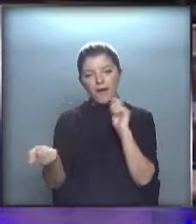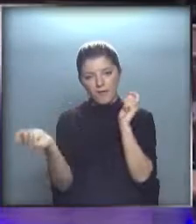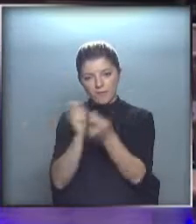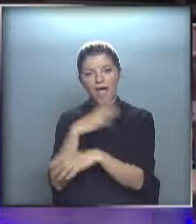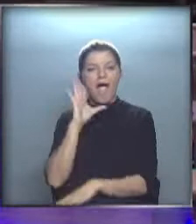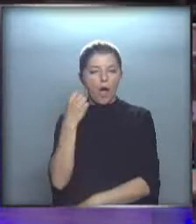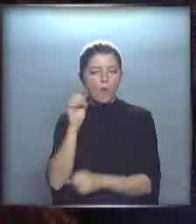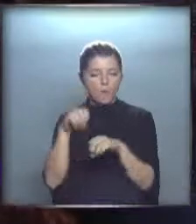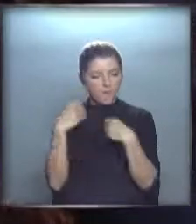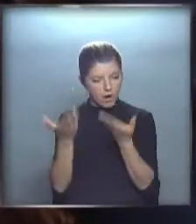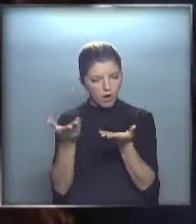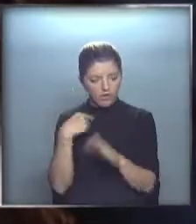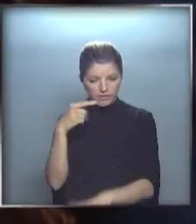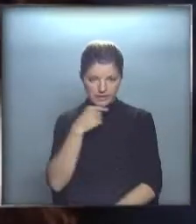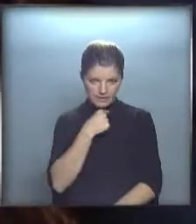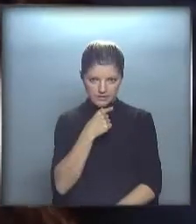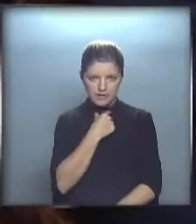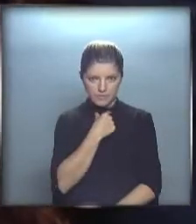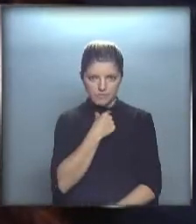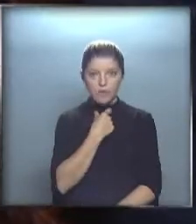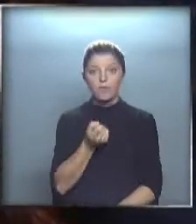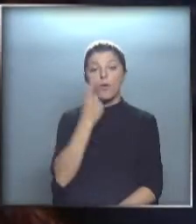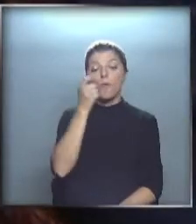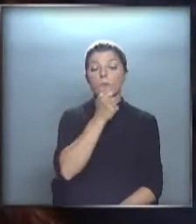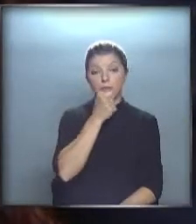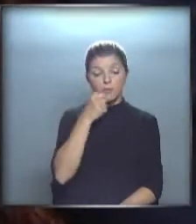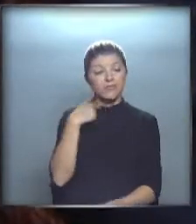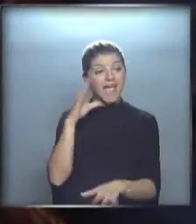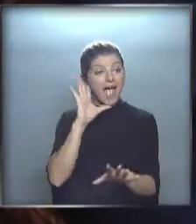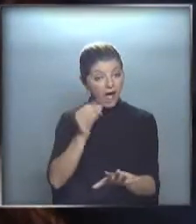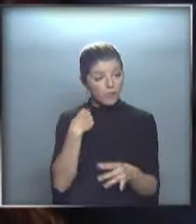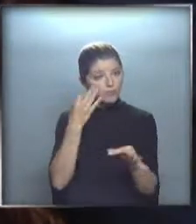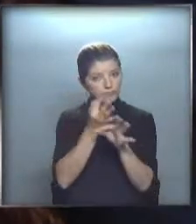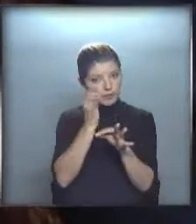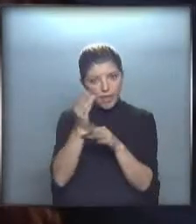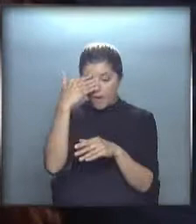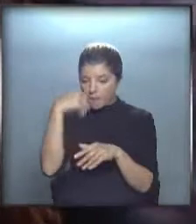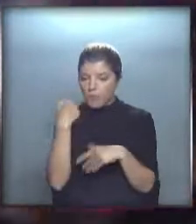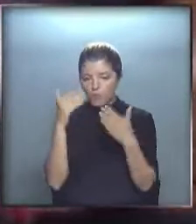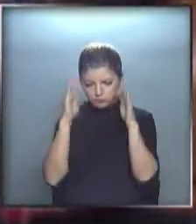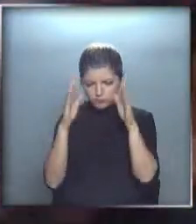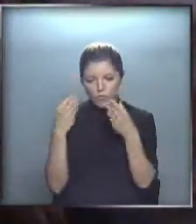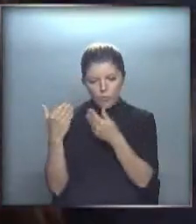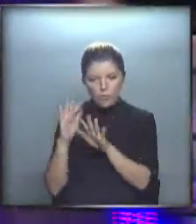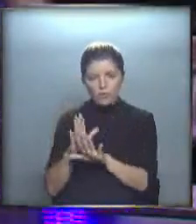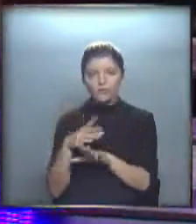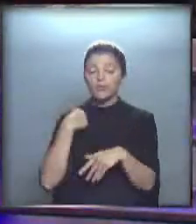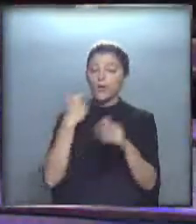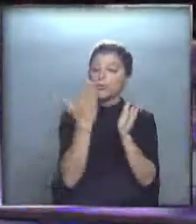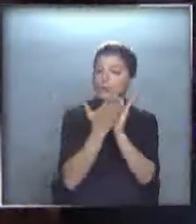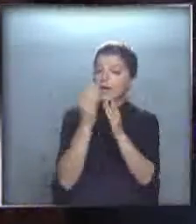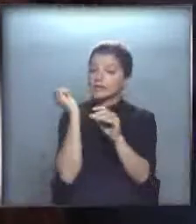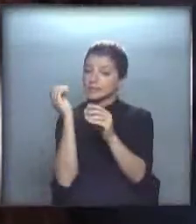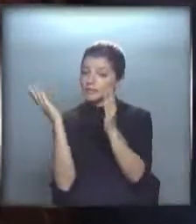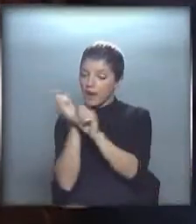como yo digo. Con un oficio vos te sabes defender en la vida, entonces yo quiero estudiar y trabajar a la vez. ¿Y qué le gustaría